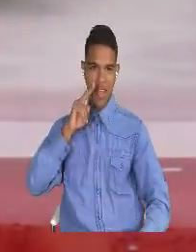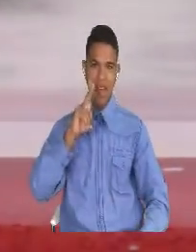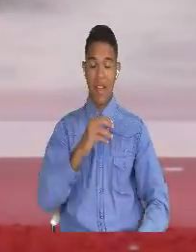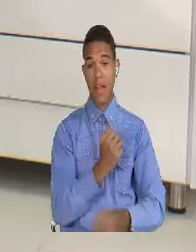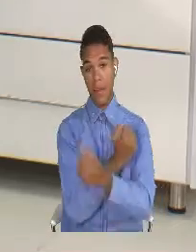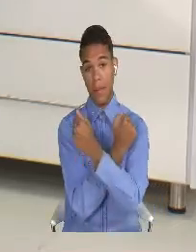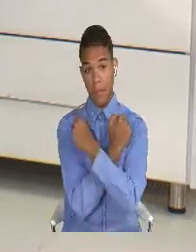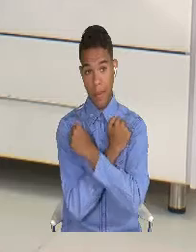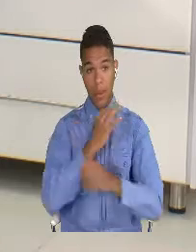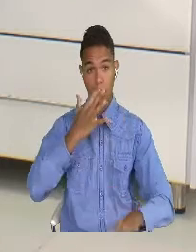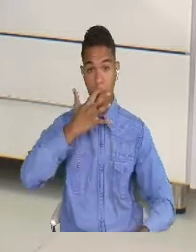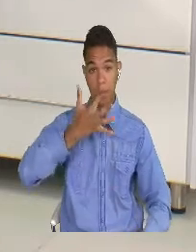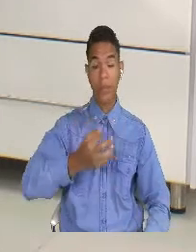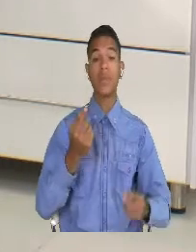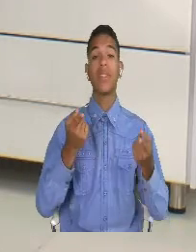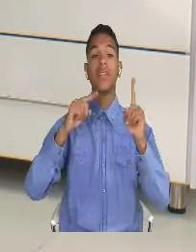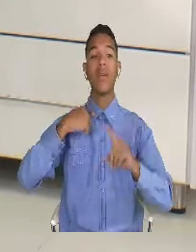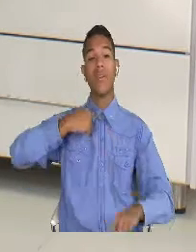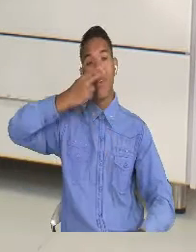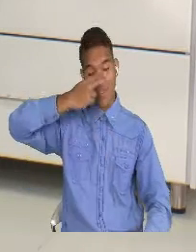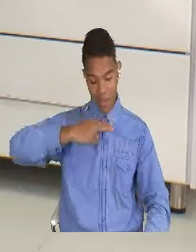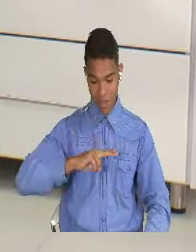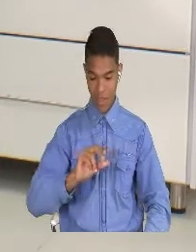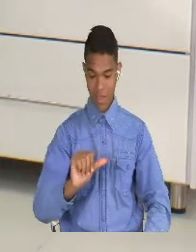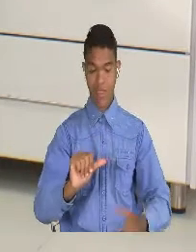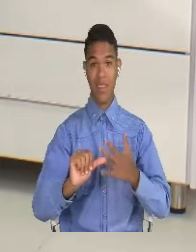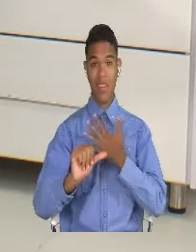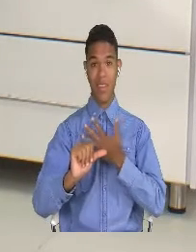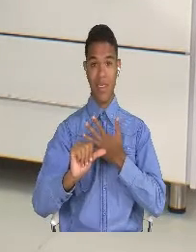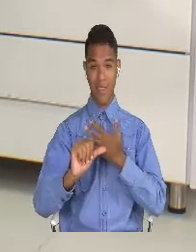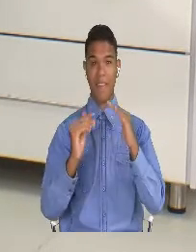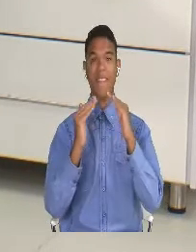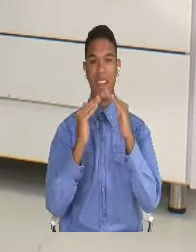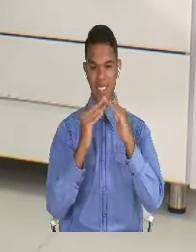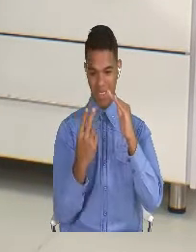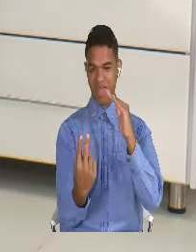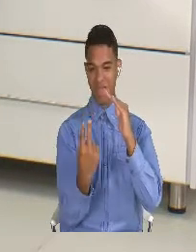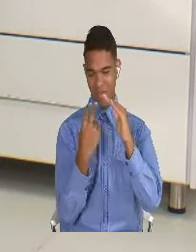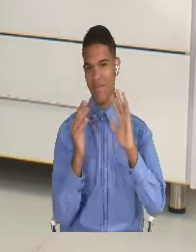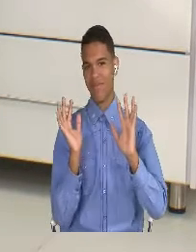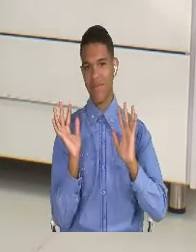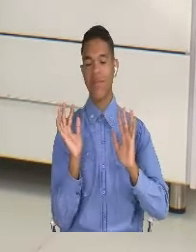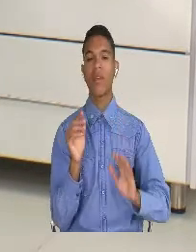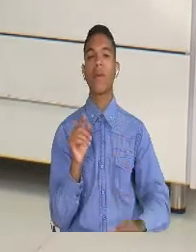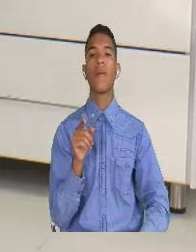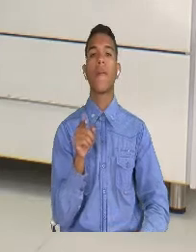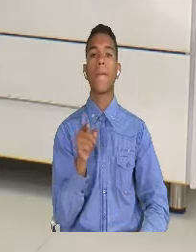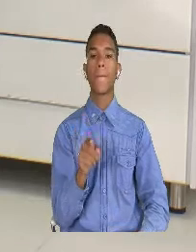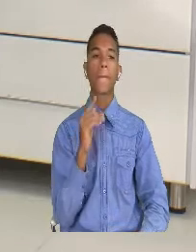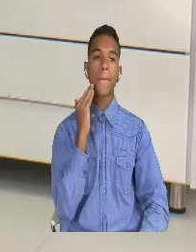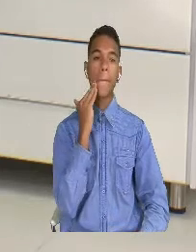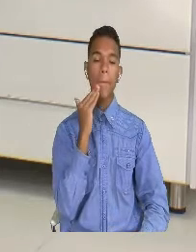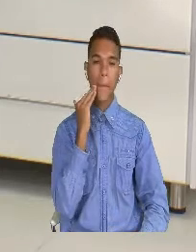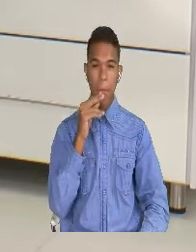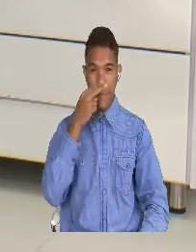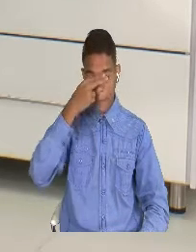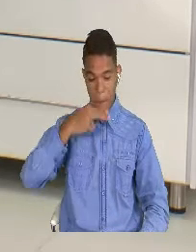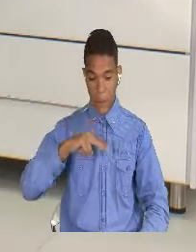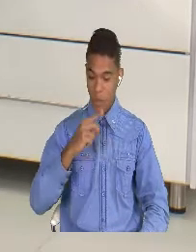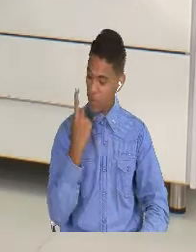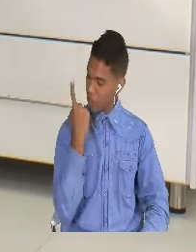Y de paso, un besito a mi hija allá en casa, creo que ya está en casa, que estuvo en la noche anoche